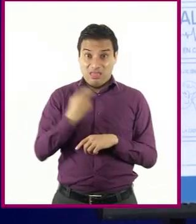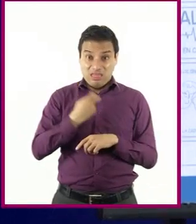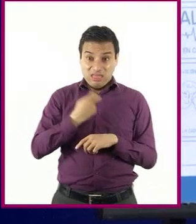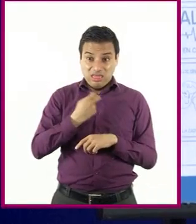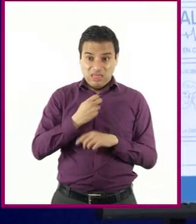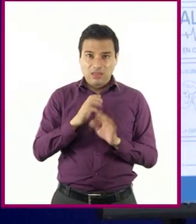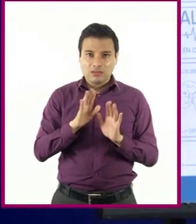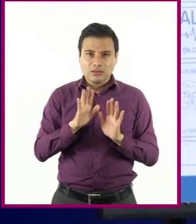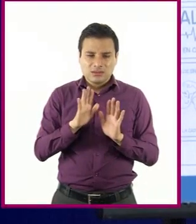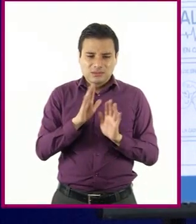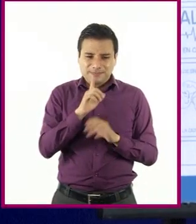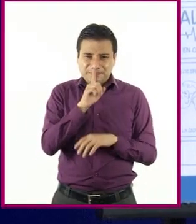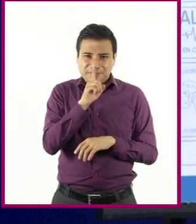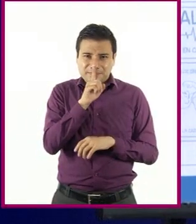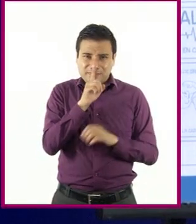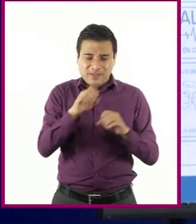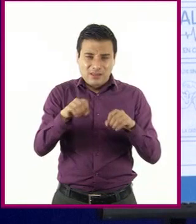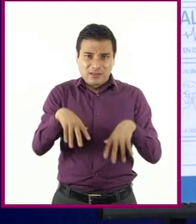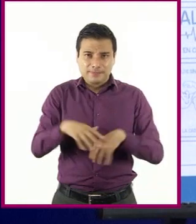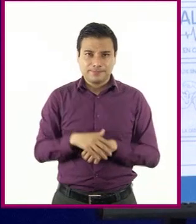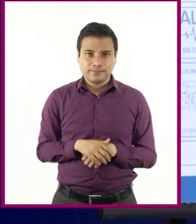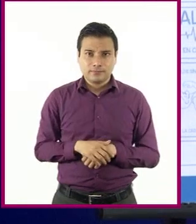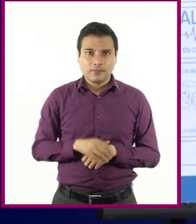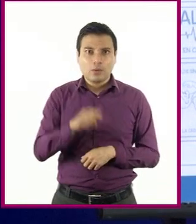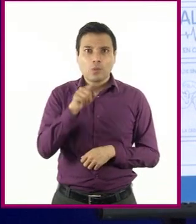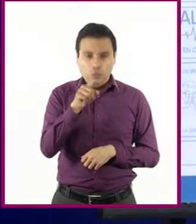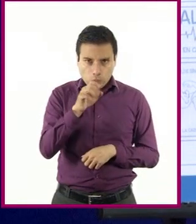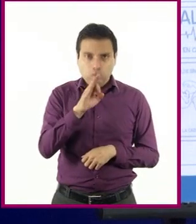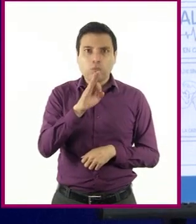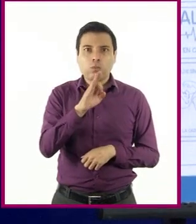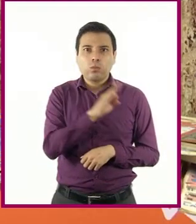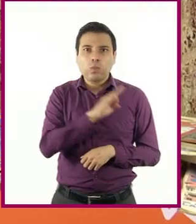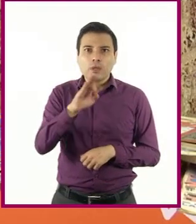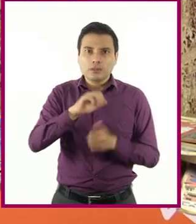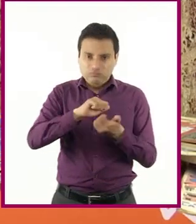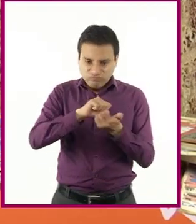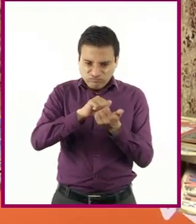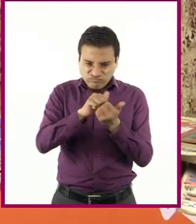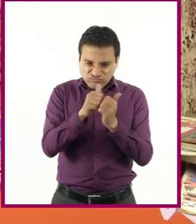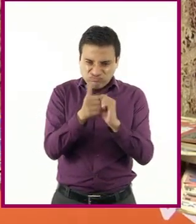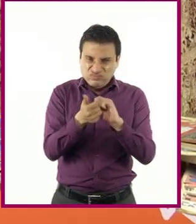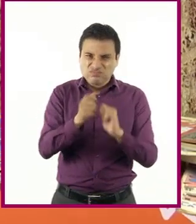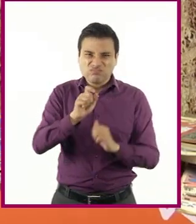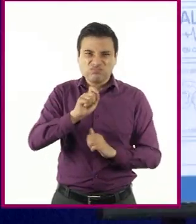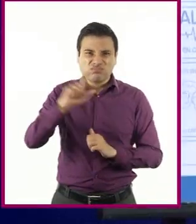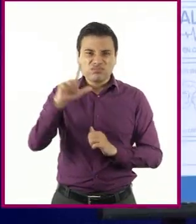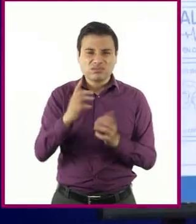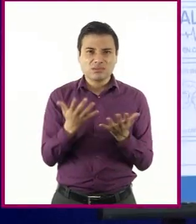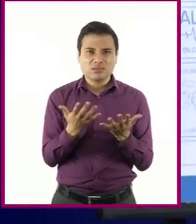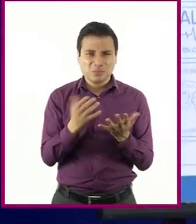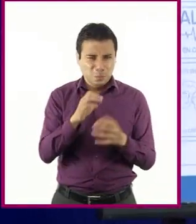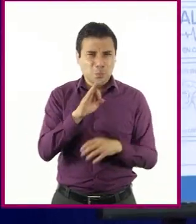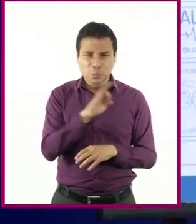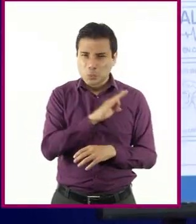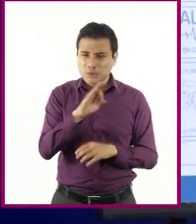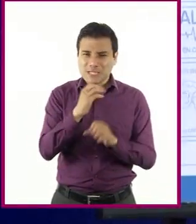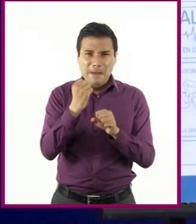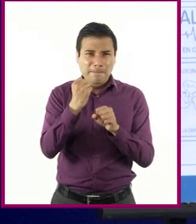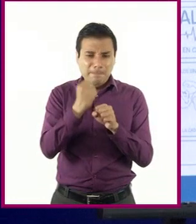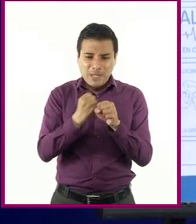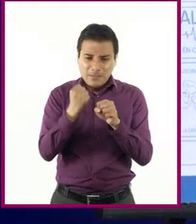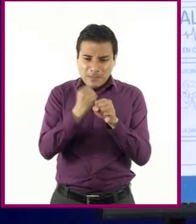dibujar, perdiendo la oportunidad de convertirnos en unos maestros del dibujo, que solo tuvieron la fortuna de poder practicar